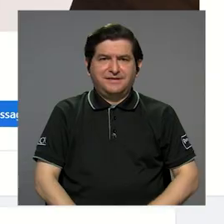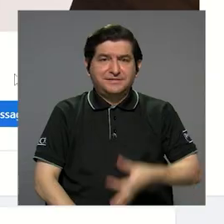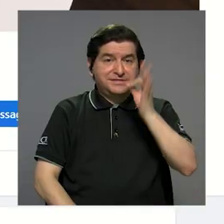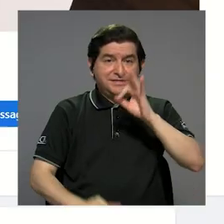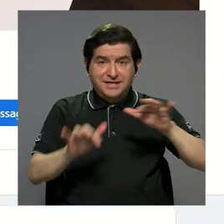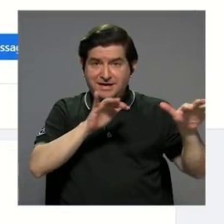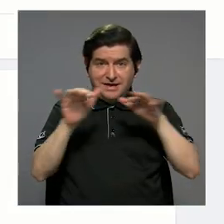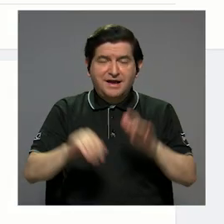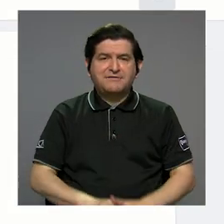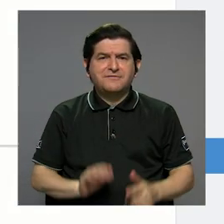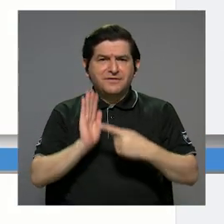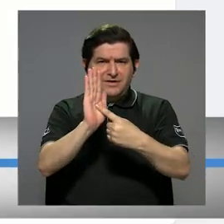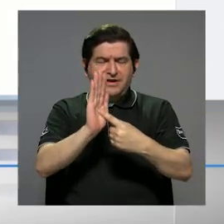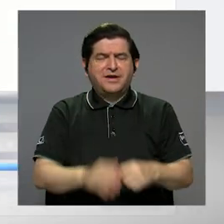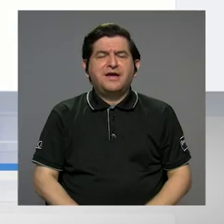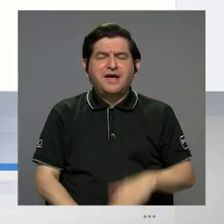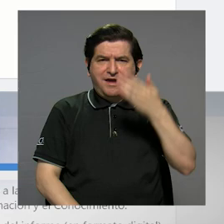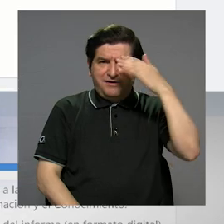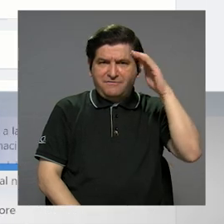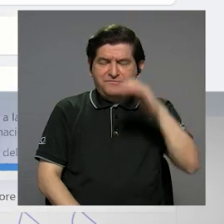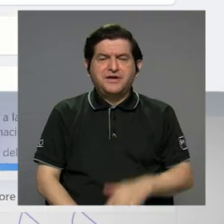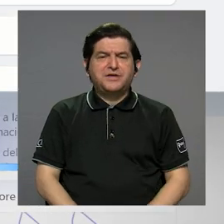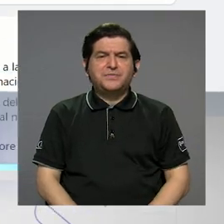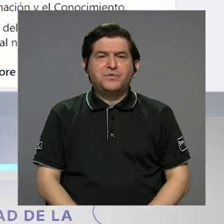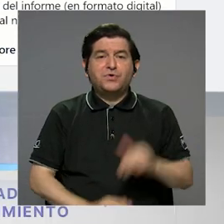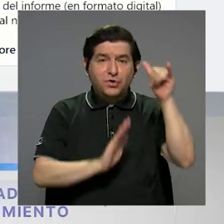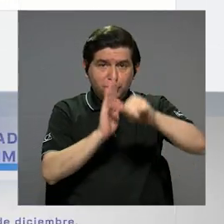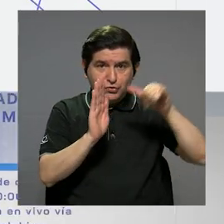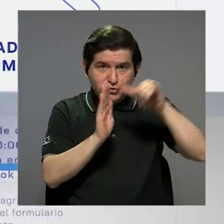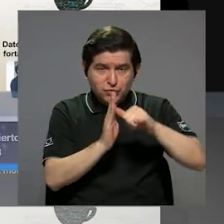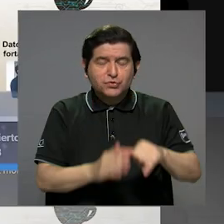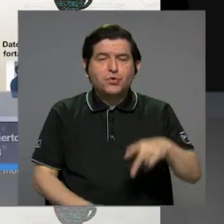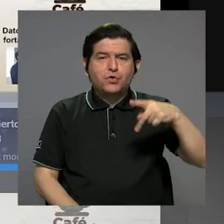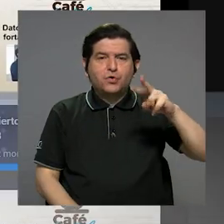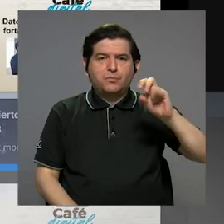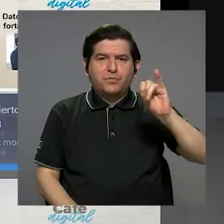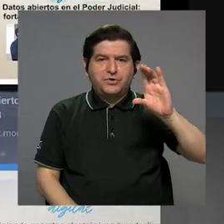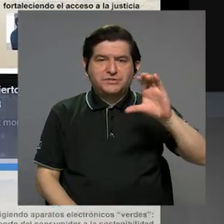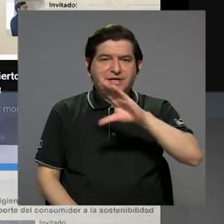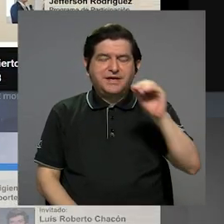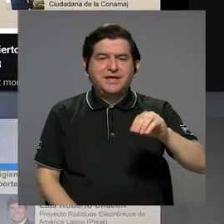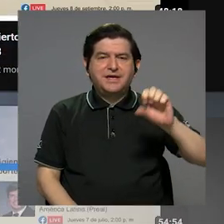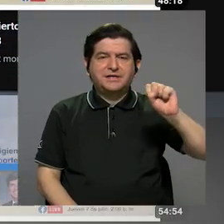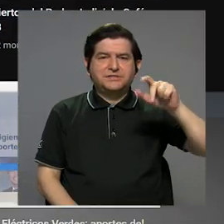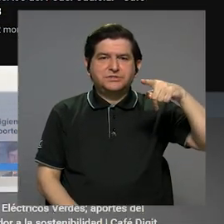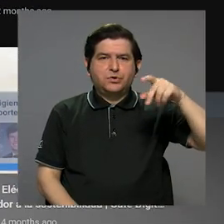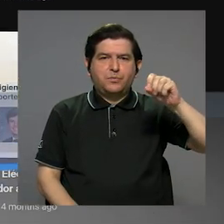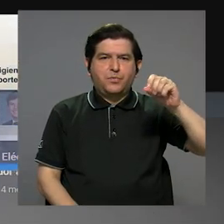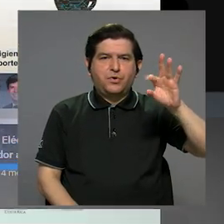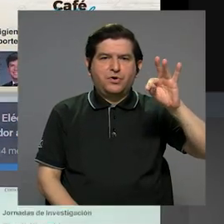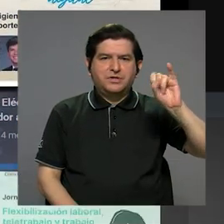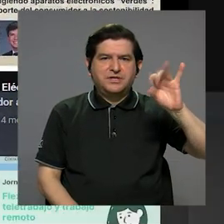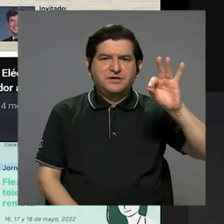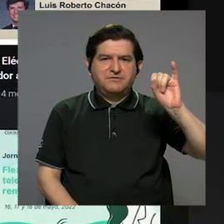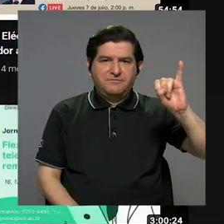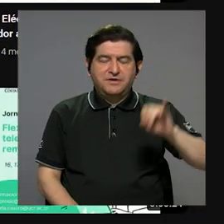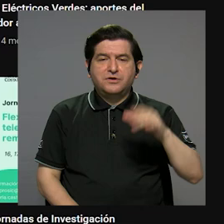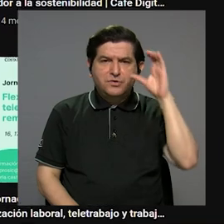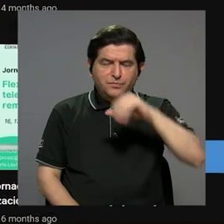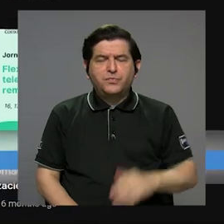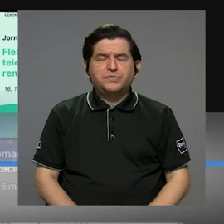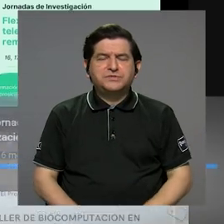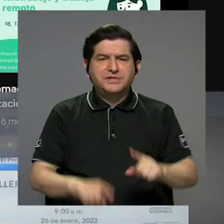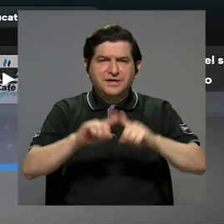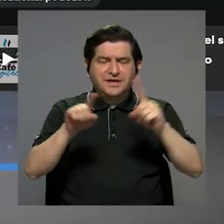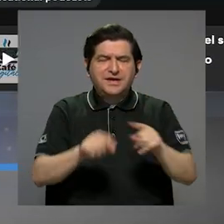Café Digital se divulga en la página de Facebook, en el canal de YouTube del PROSIC y en Spotify. Búsquelo en los